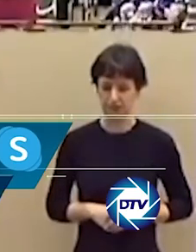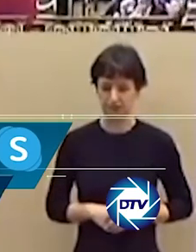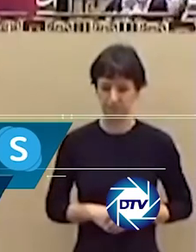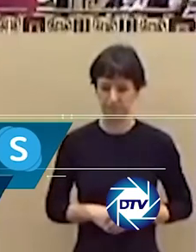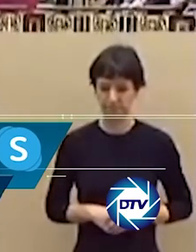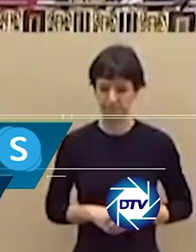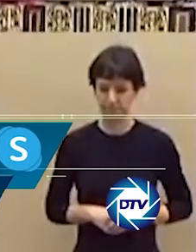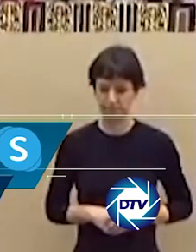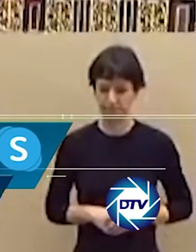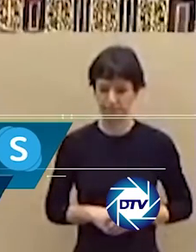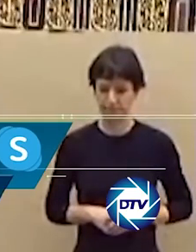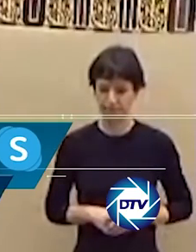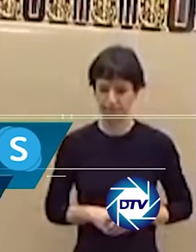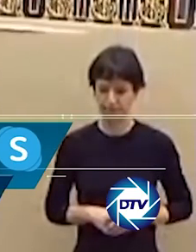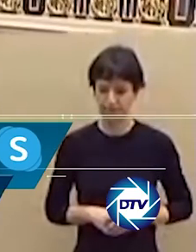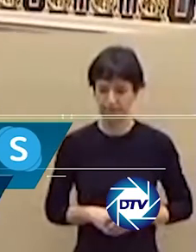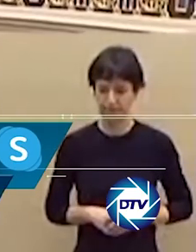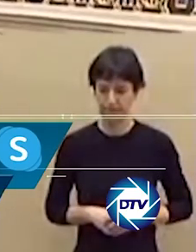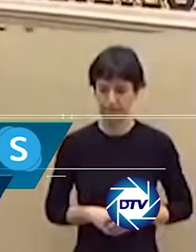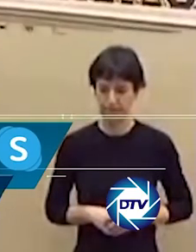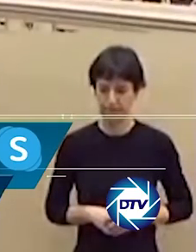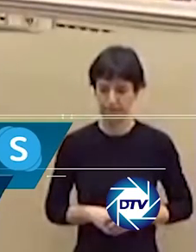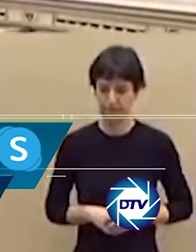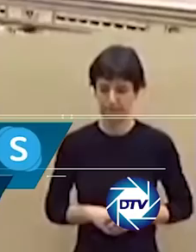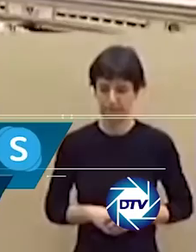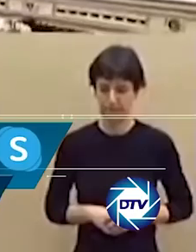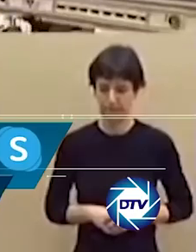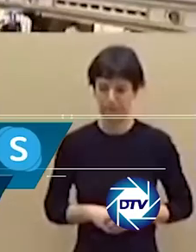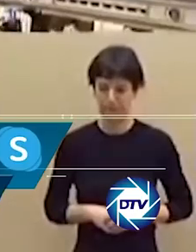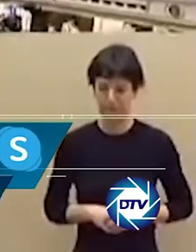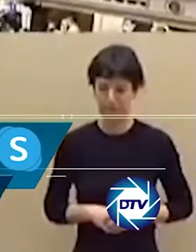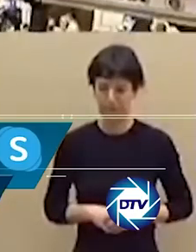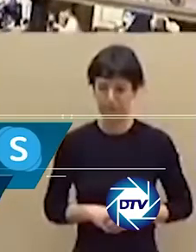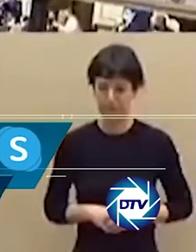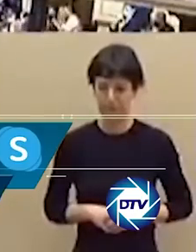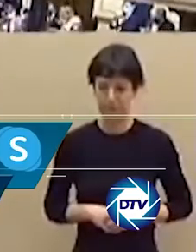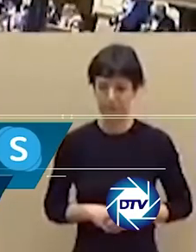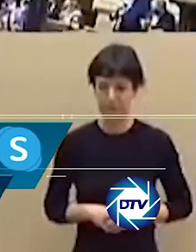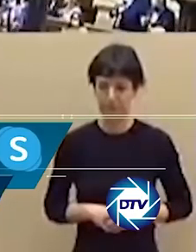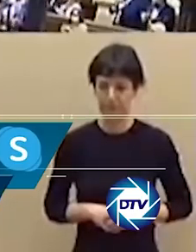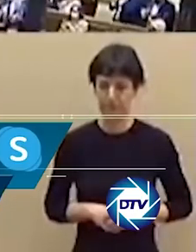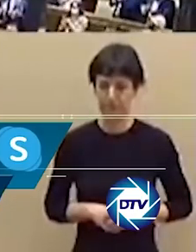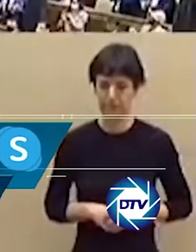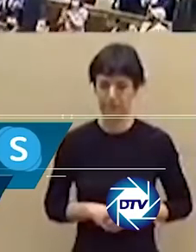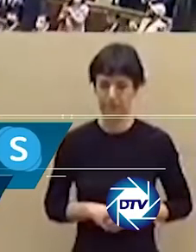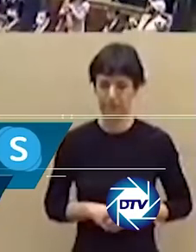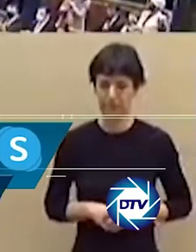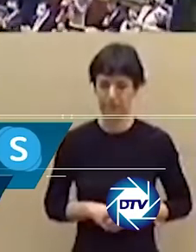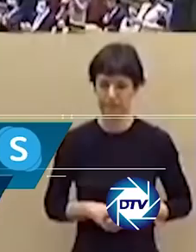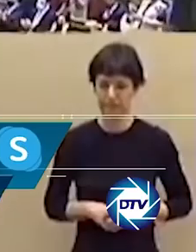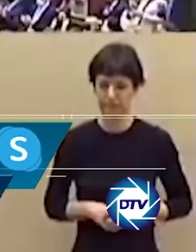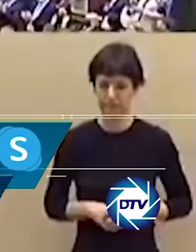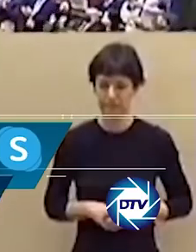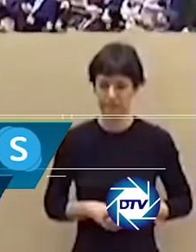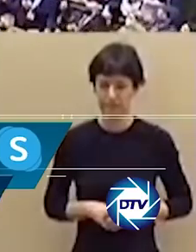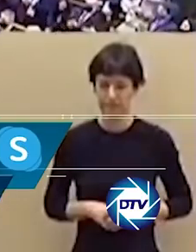está tanta otra gente, y tenemos a los socialistas con PDVSA metidos hasta el cuello, que tiene